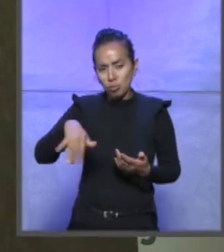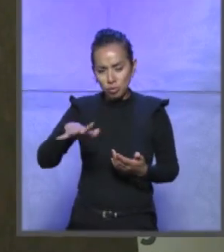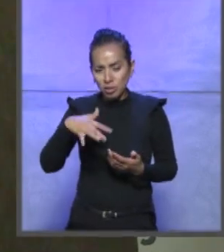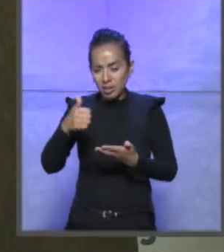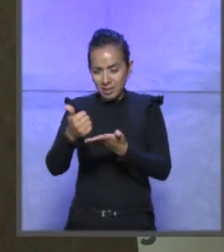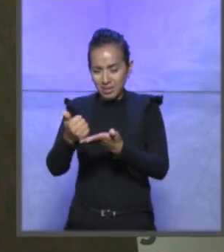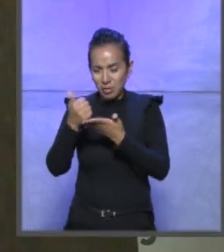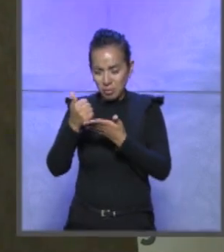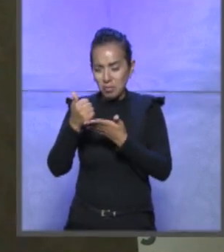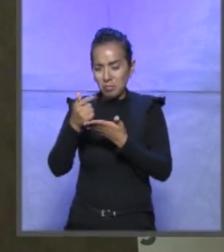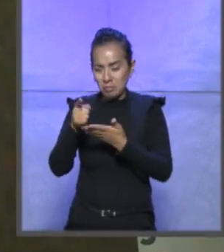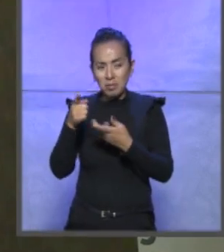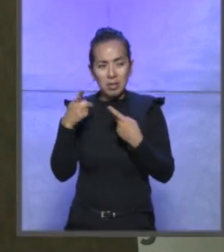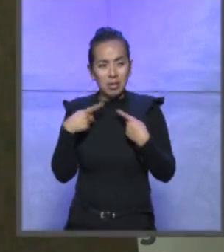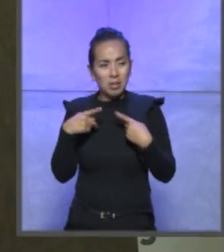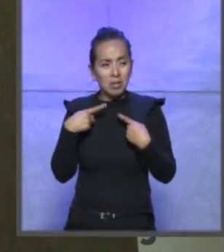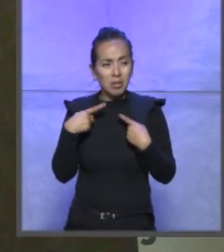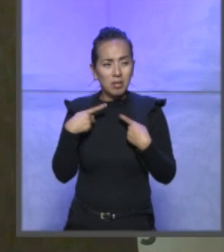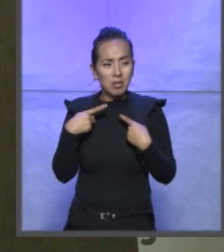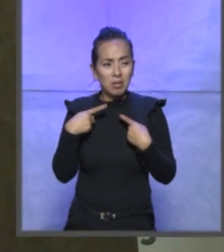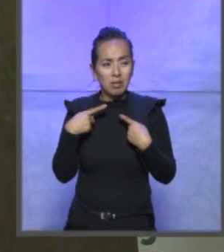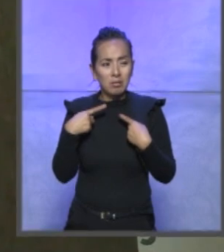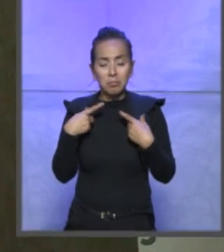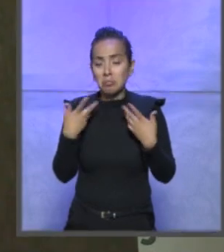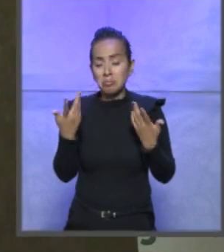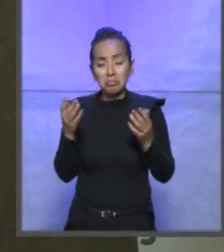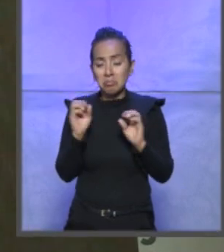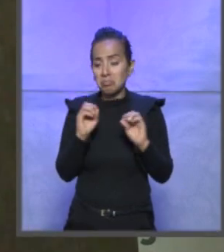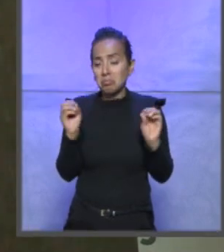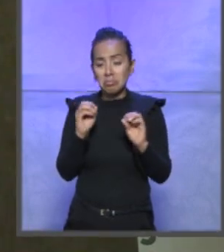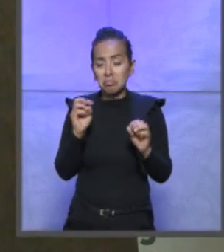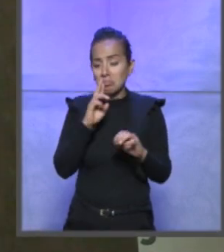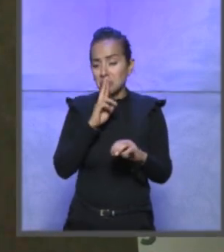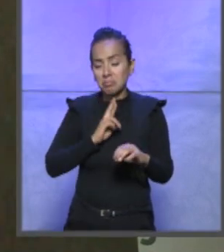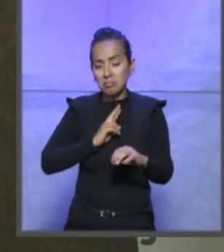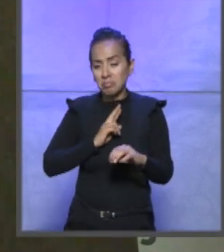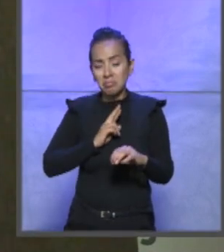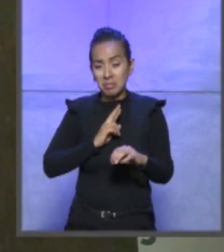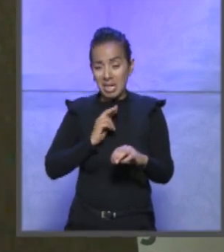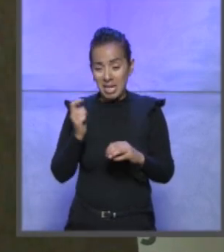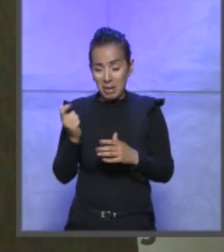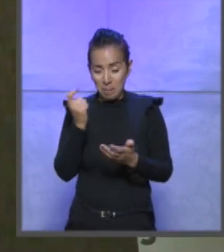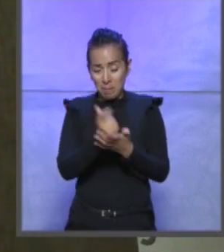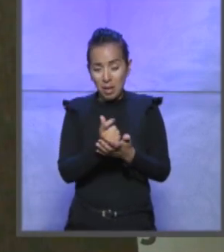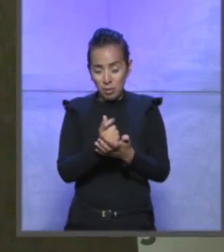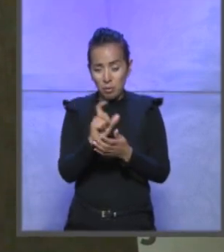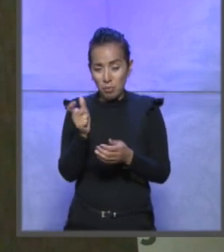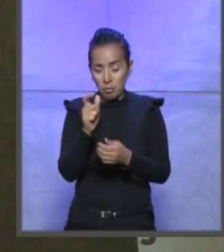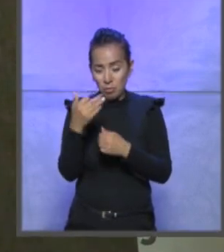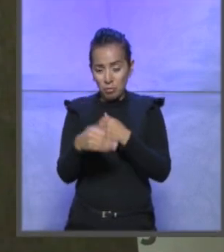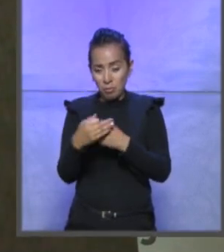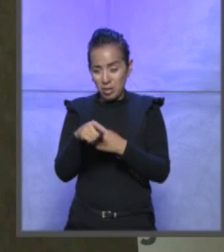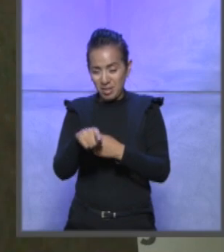busqué esa ayuda a la persona y pues realmente no hubo una contestación, me explico. La ayuda que te daban en ese